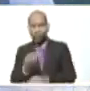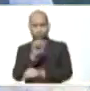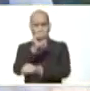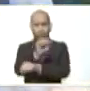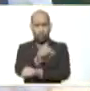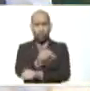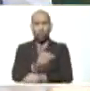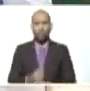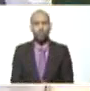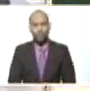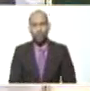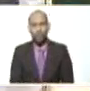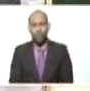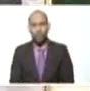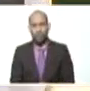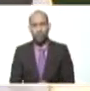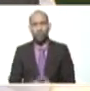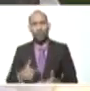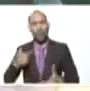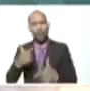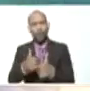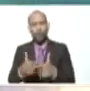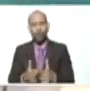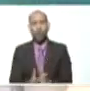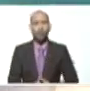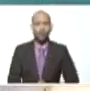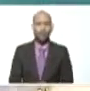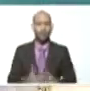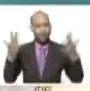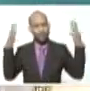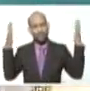Gregorio, lo cual...